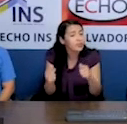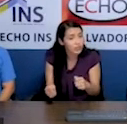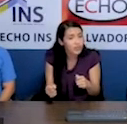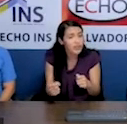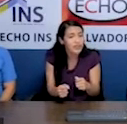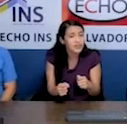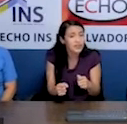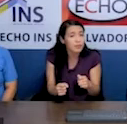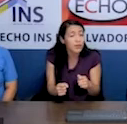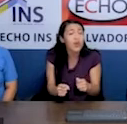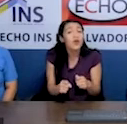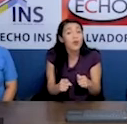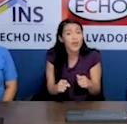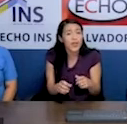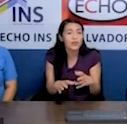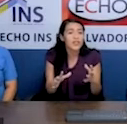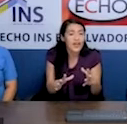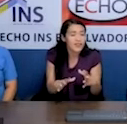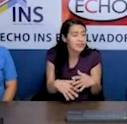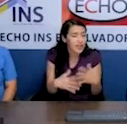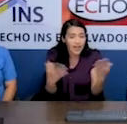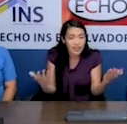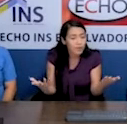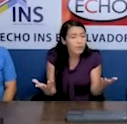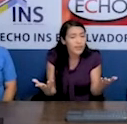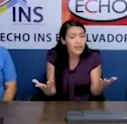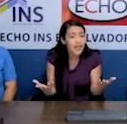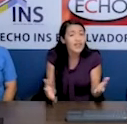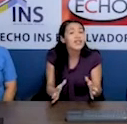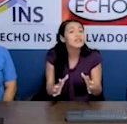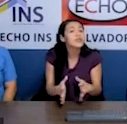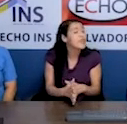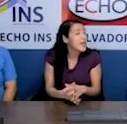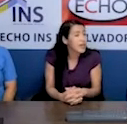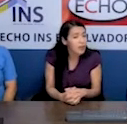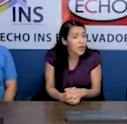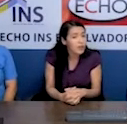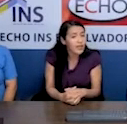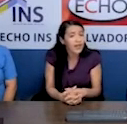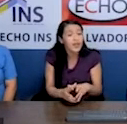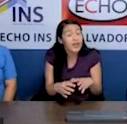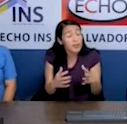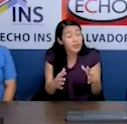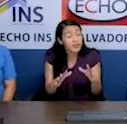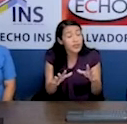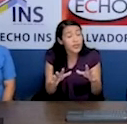que hay obstrucción de este tipo o en unidades de alta complejidad, cirugía